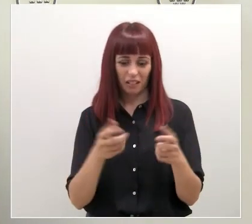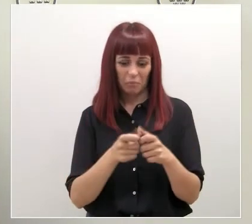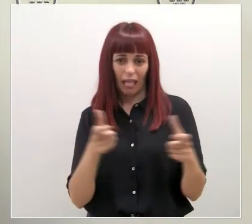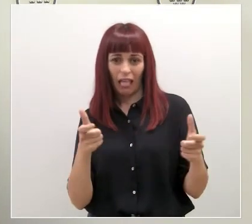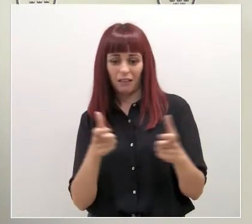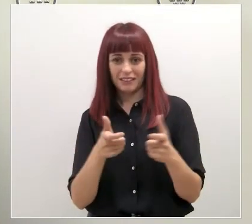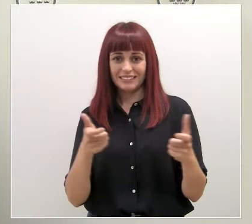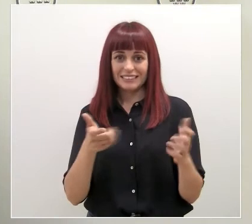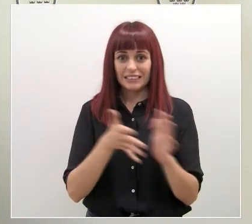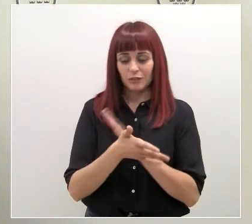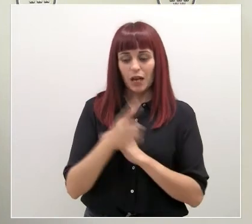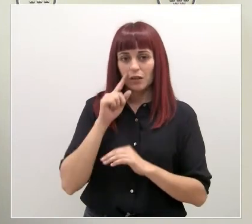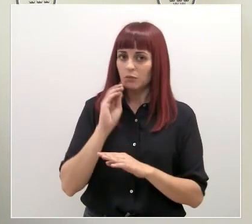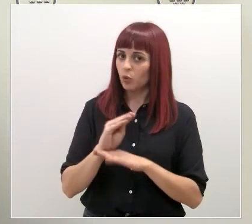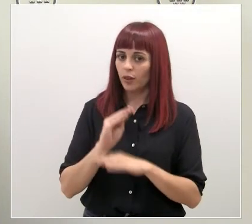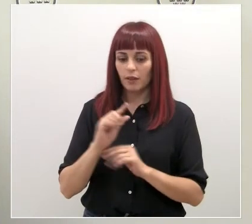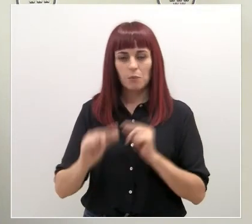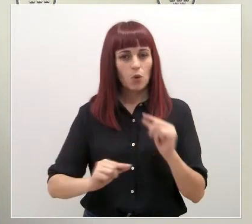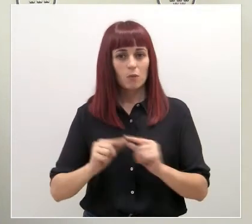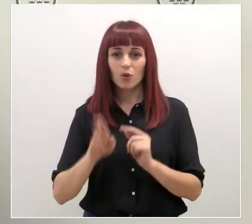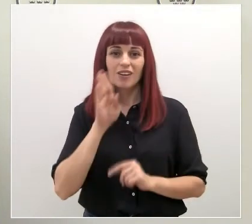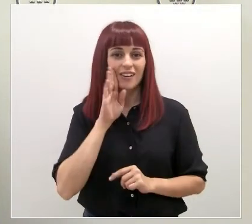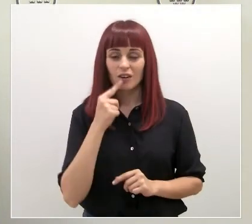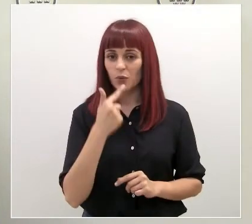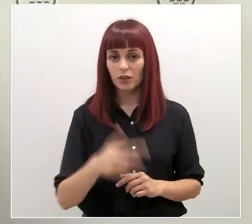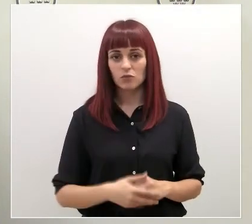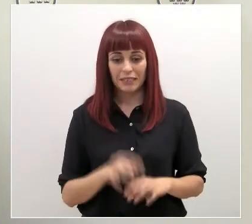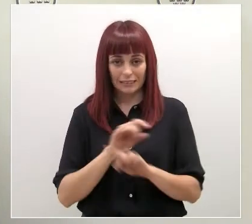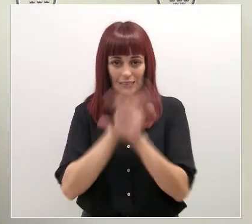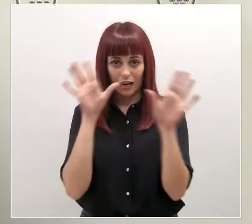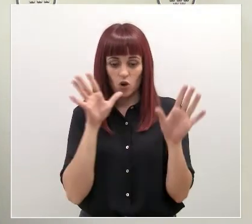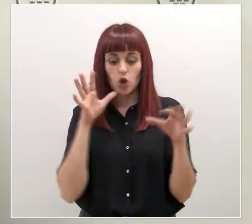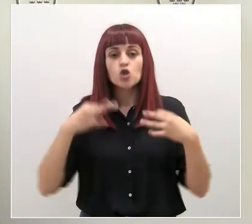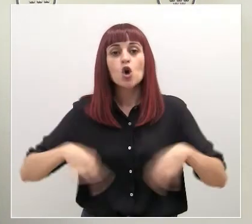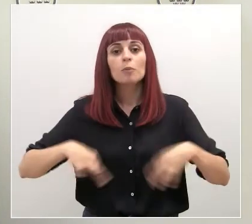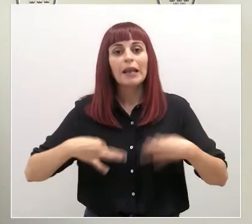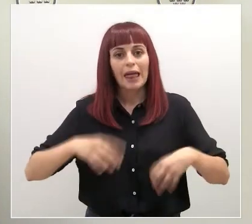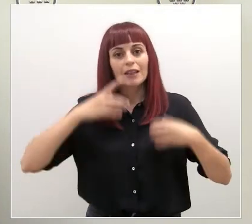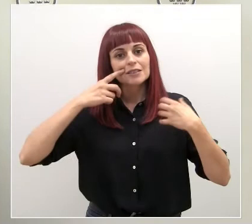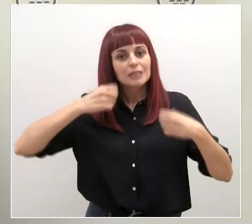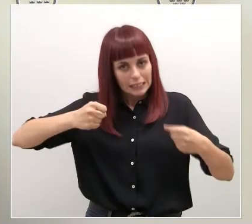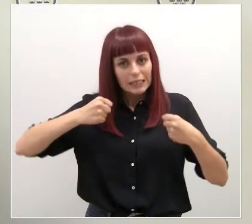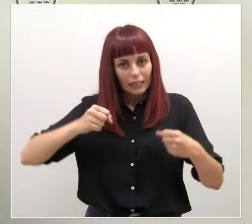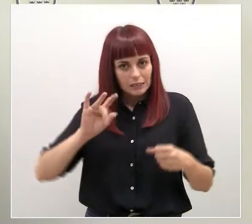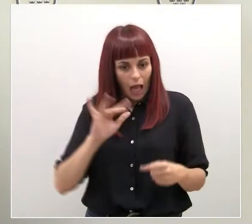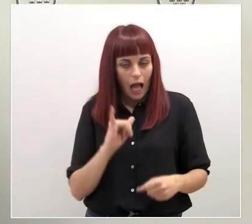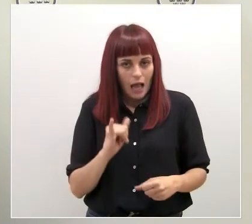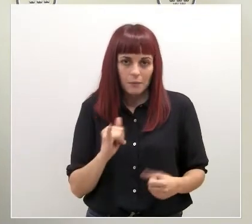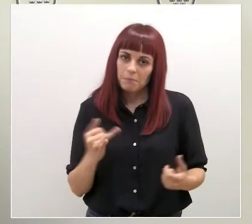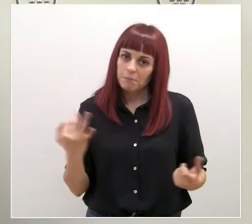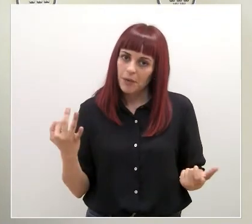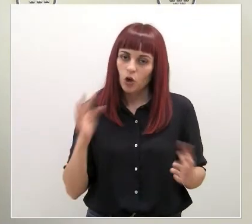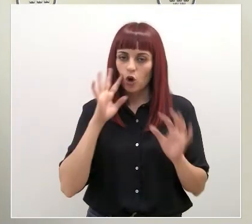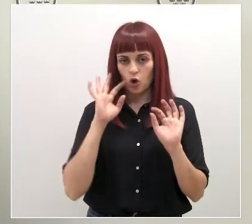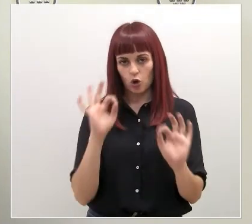oscilación nos hace mantener prudencia y cautela, como he dicho al principio. Lo que está claro es que tenemos una normalidad sanitaria y en eso,